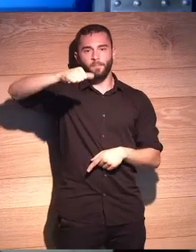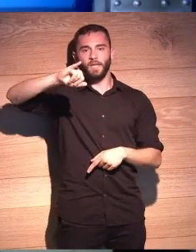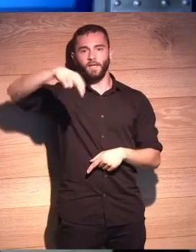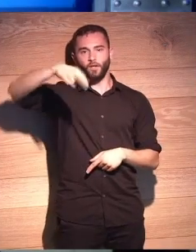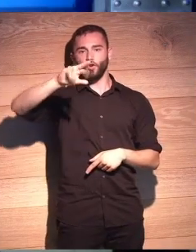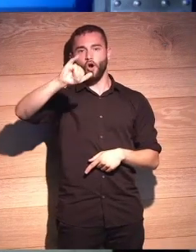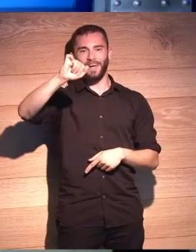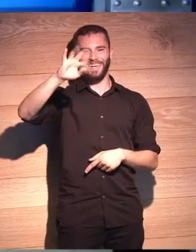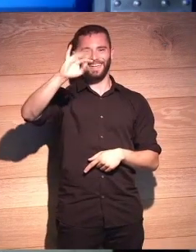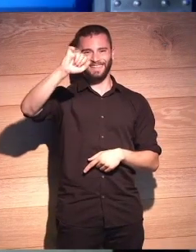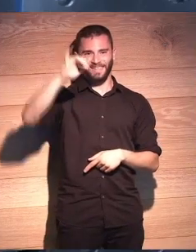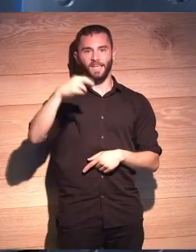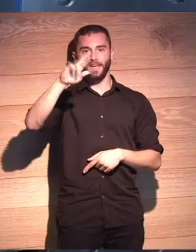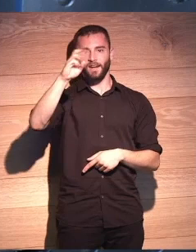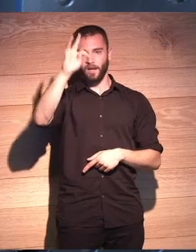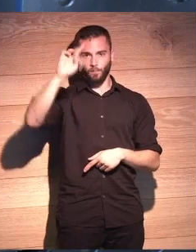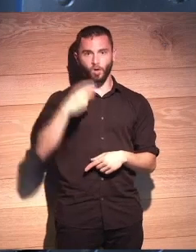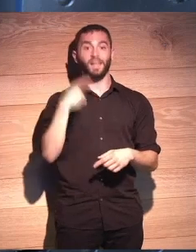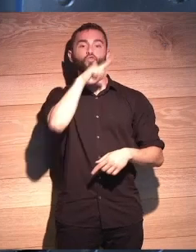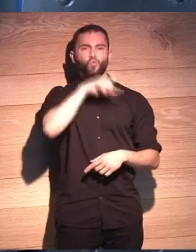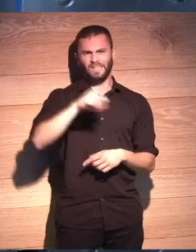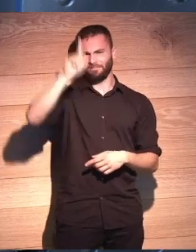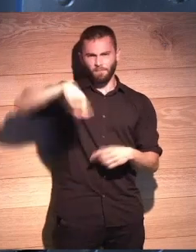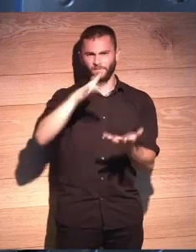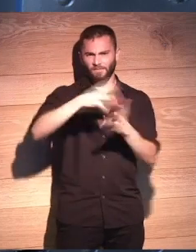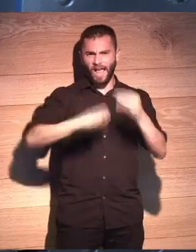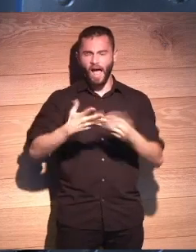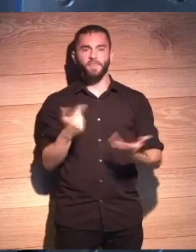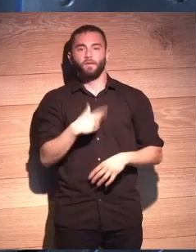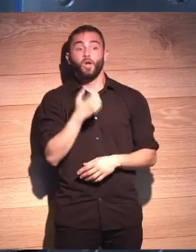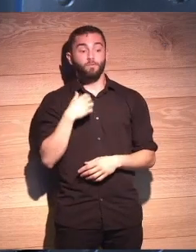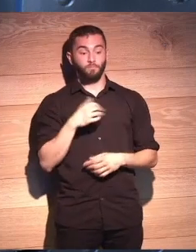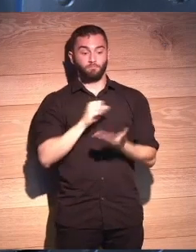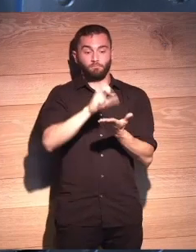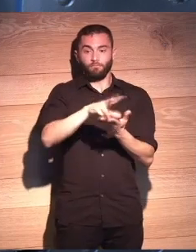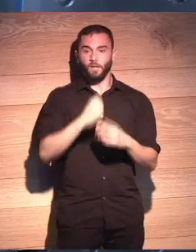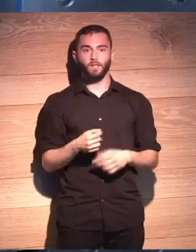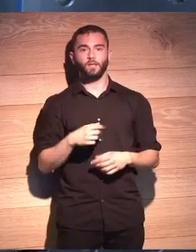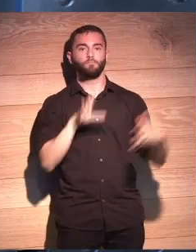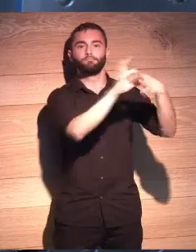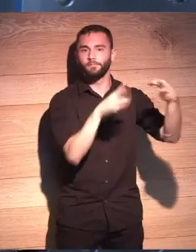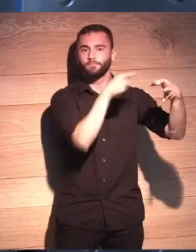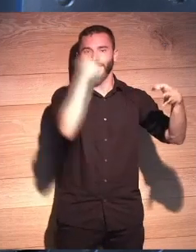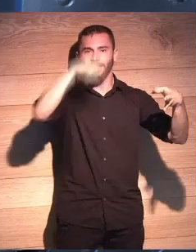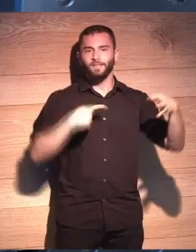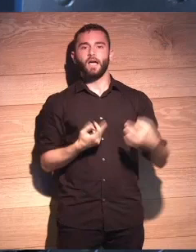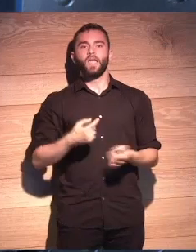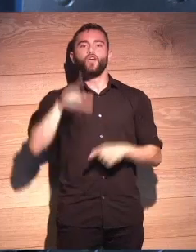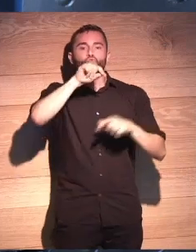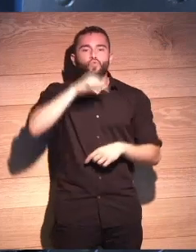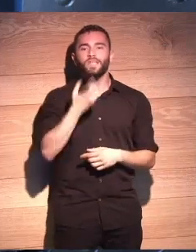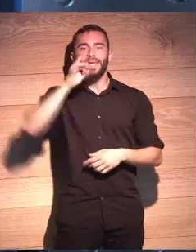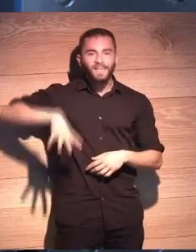hace, y entonces te sale al lado quién eres, tu cuenta de Twitter, tu cuenta de crédito, todo.